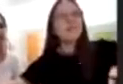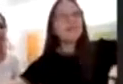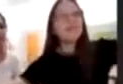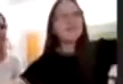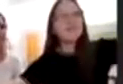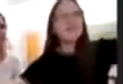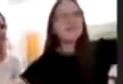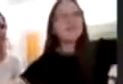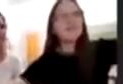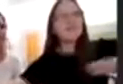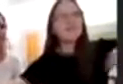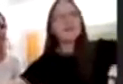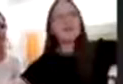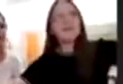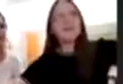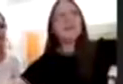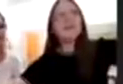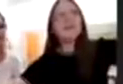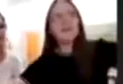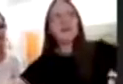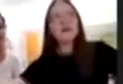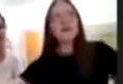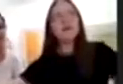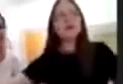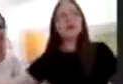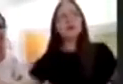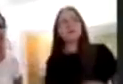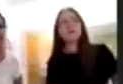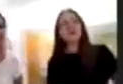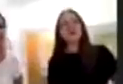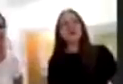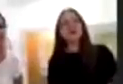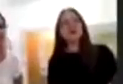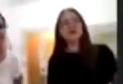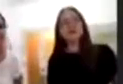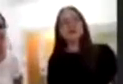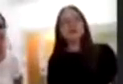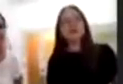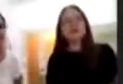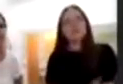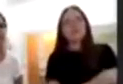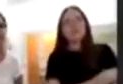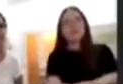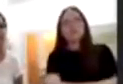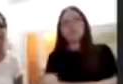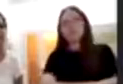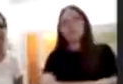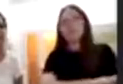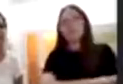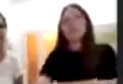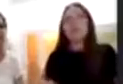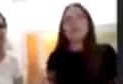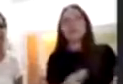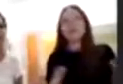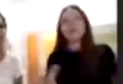forma de manejo que tiene que ver con un